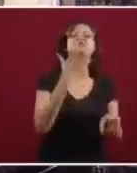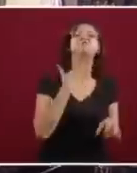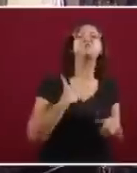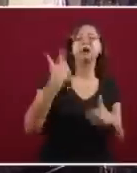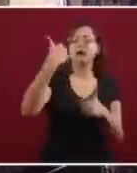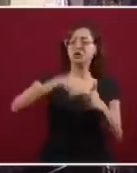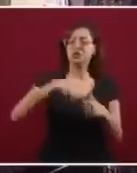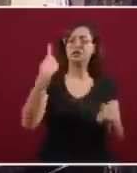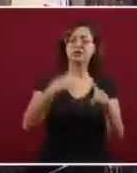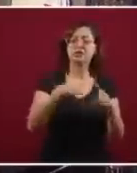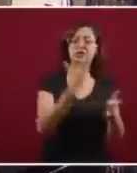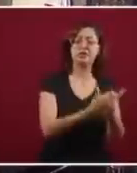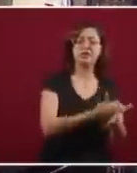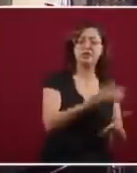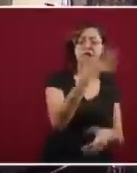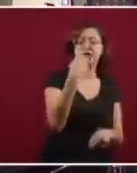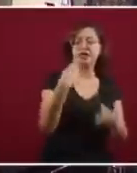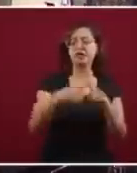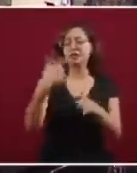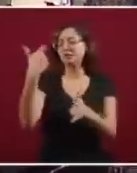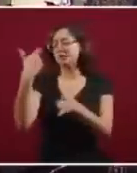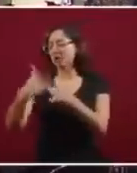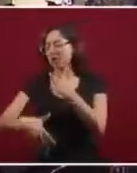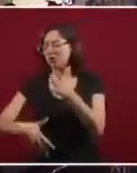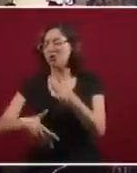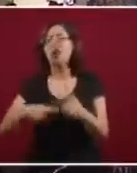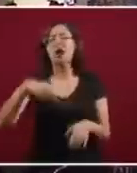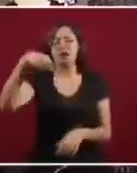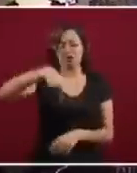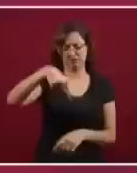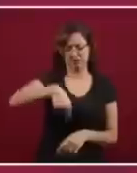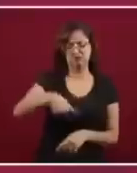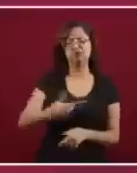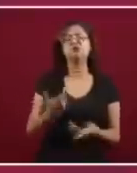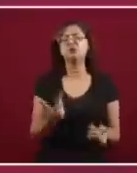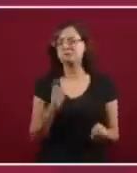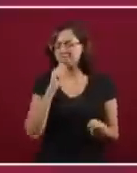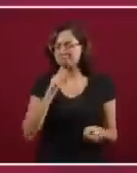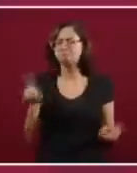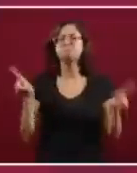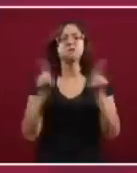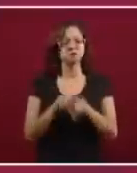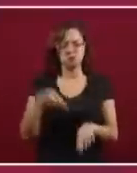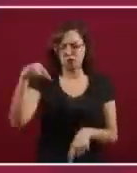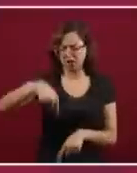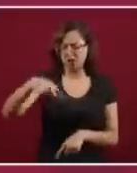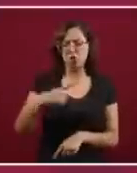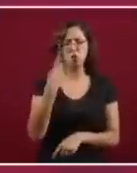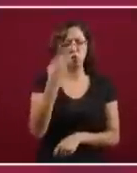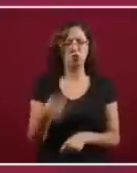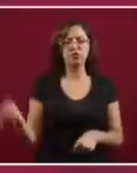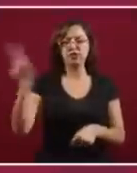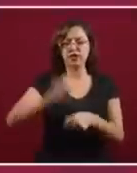estar informando un día a la semana sobre este plan